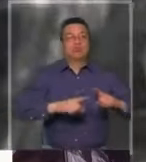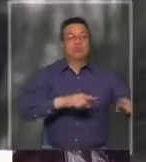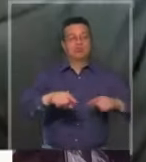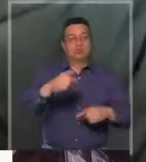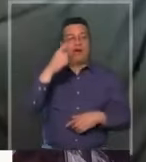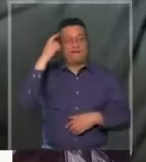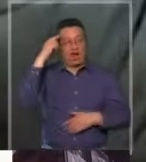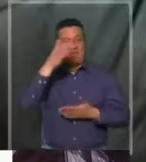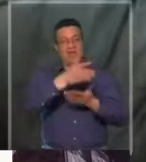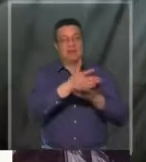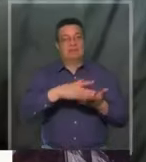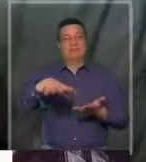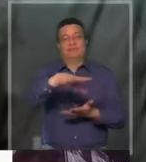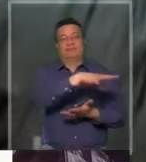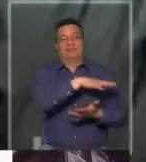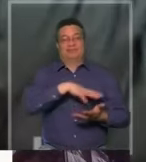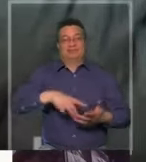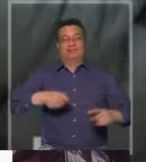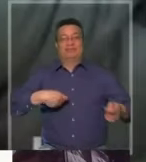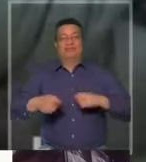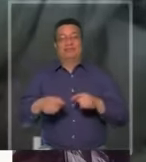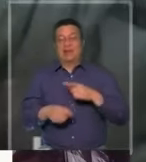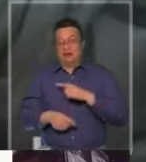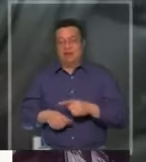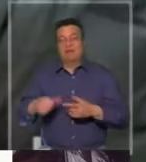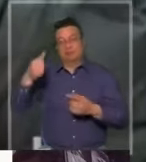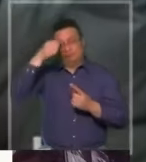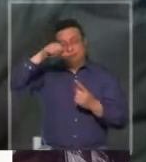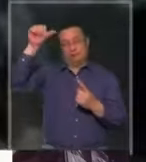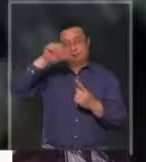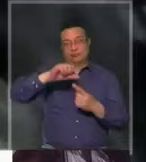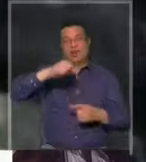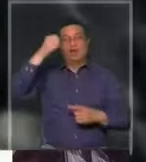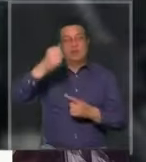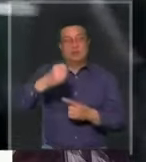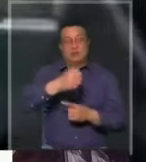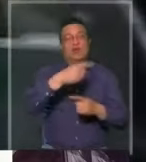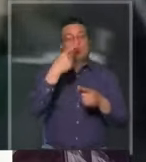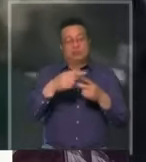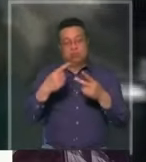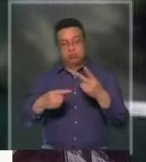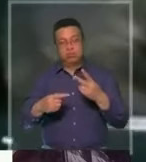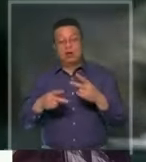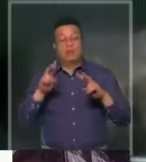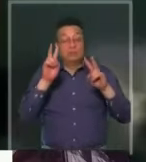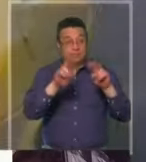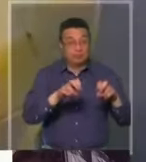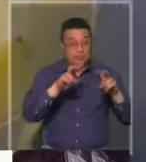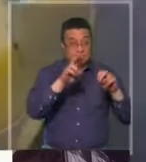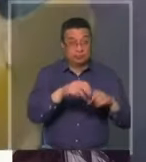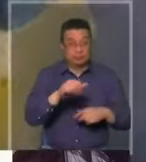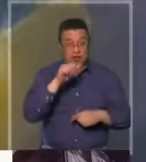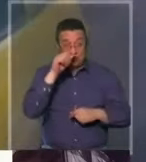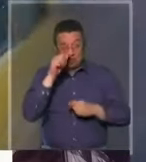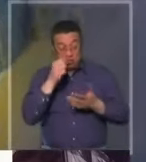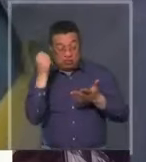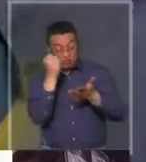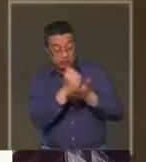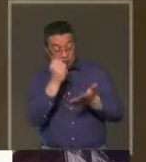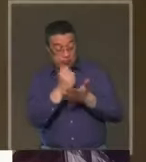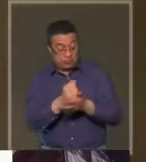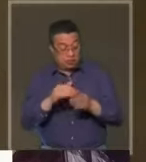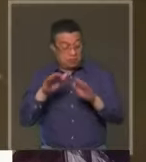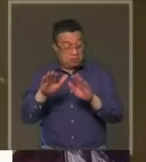con Bolivia si bien el clan cumple condena por homicidio y otros delitos los de isos de droga con esta característica